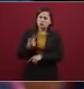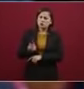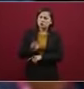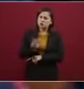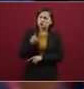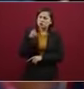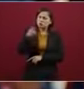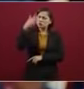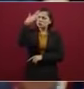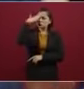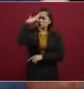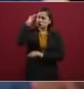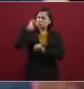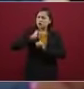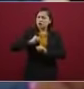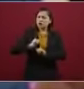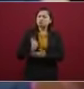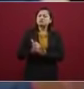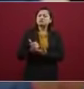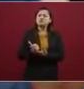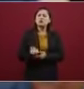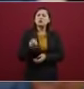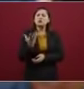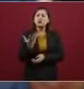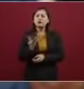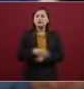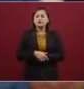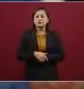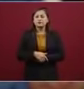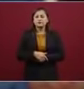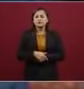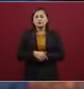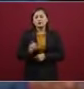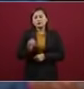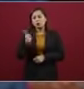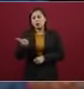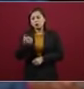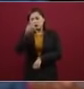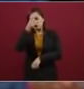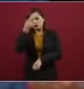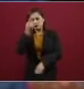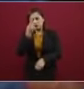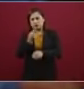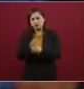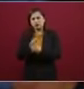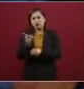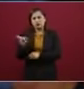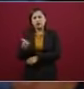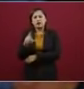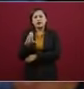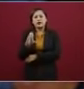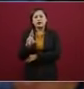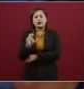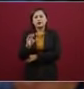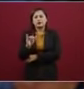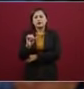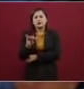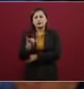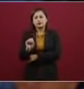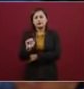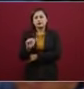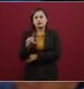titular de la Guardia Nacional? Y en el caso del secretario Luis Crescencio Sandoval y en